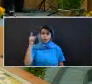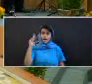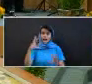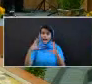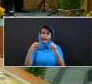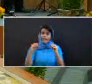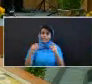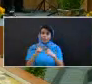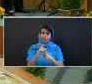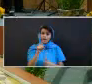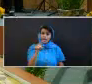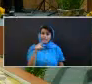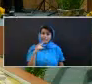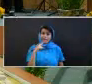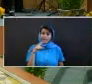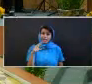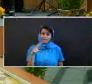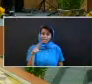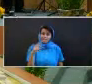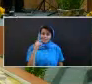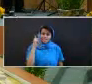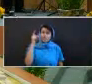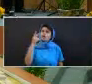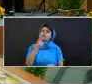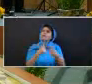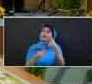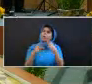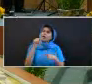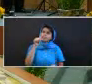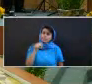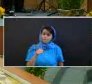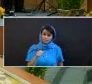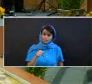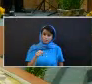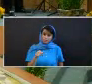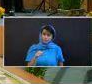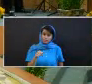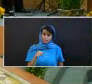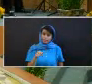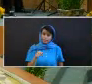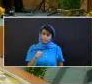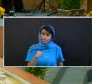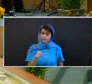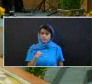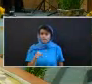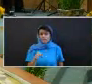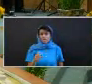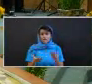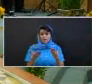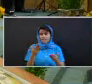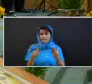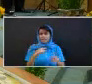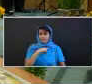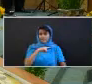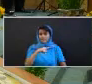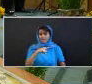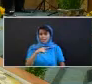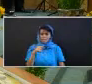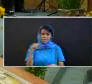hable con Él, dígale: Señor, vengo aquí, y aunque esté pasando por el peor de los